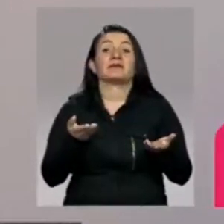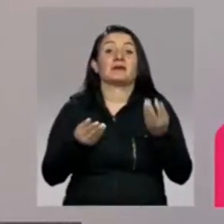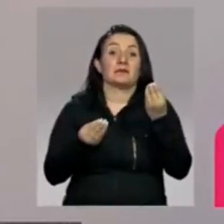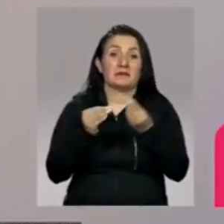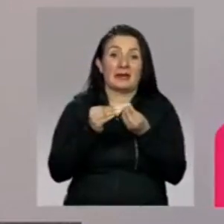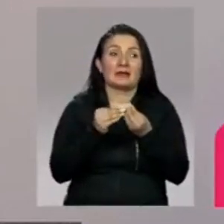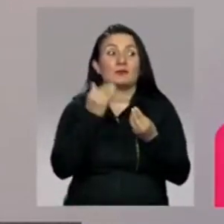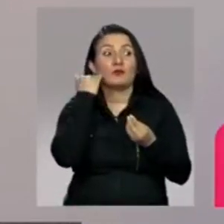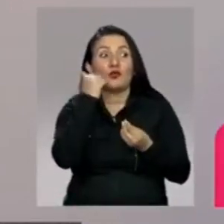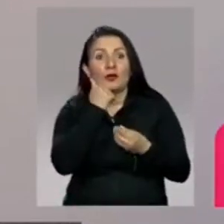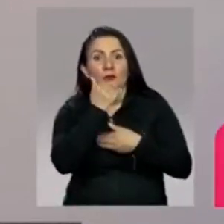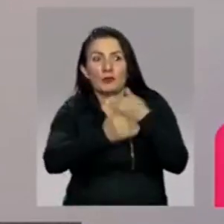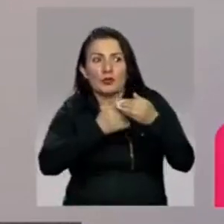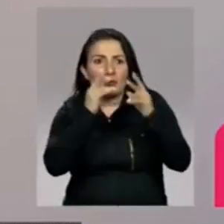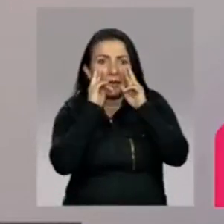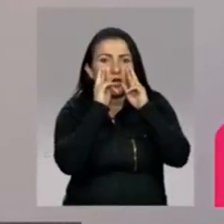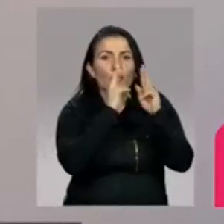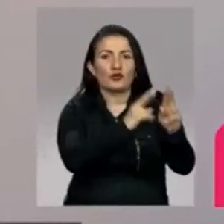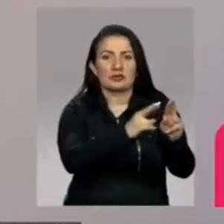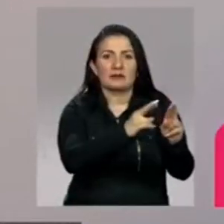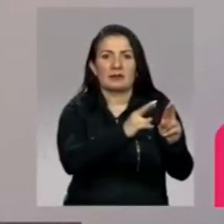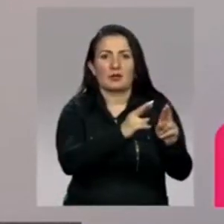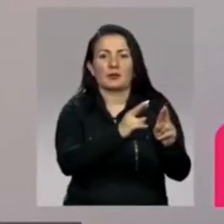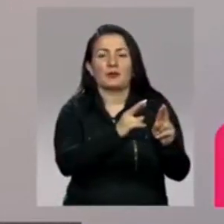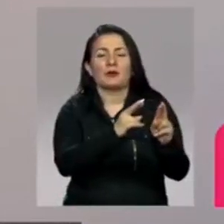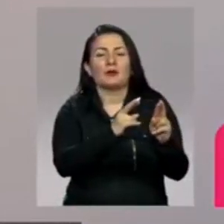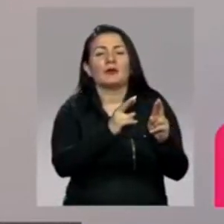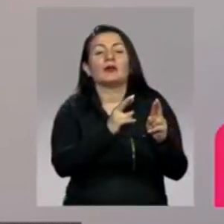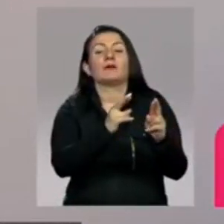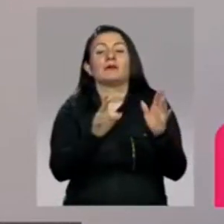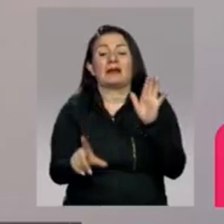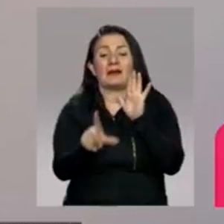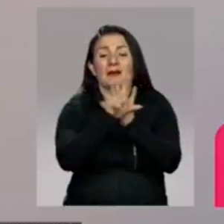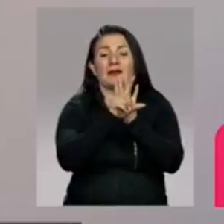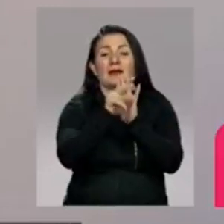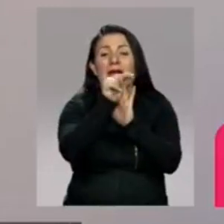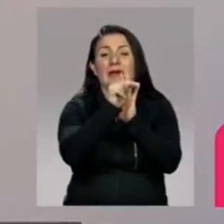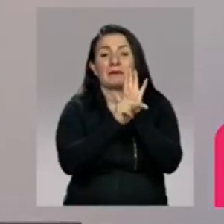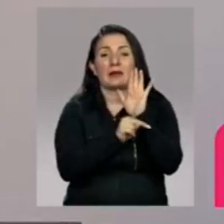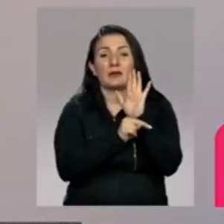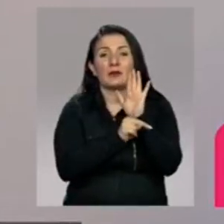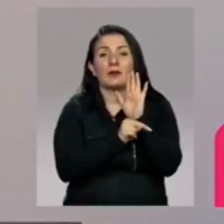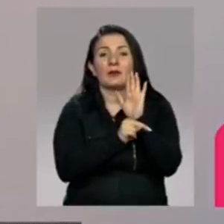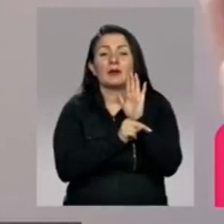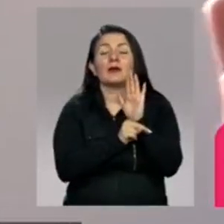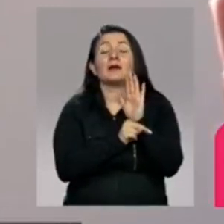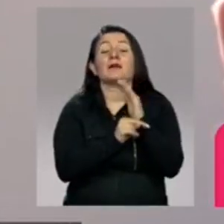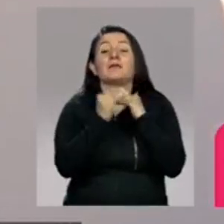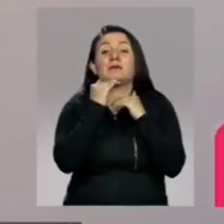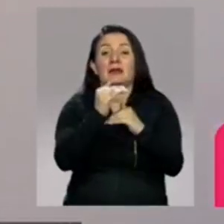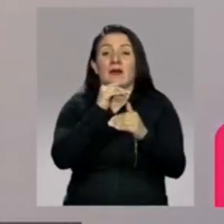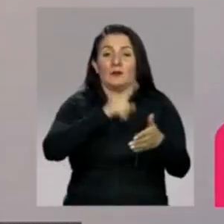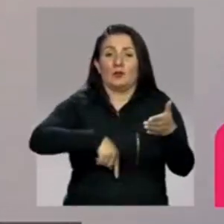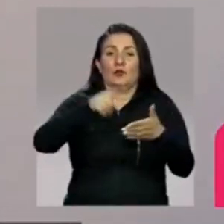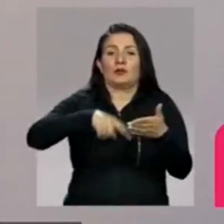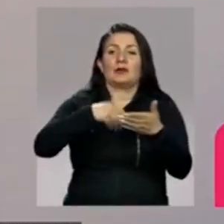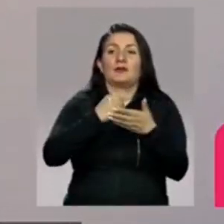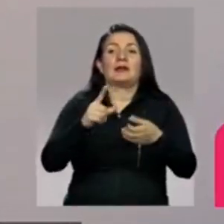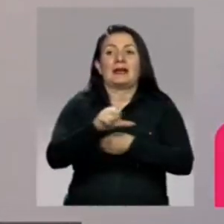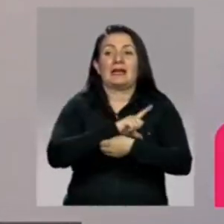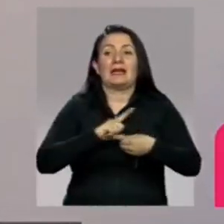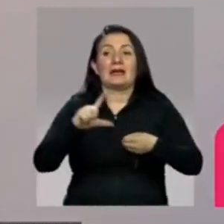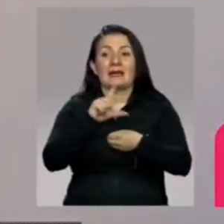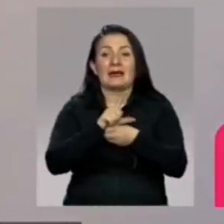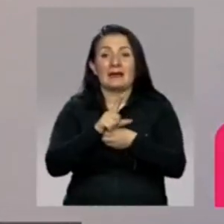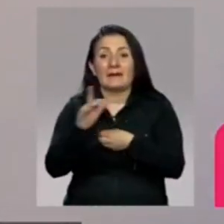y la visibilidad que se le ha dado. Pero aparte de esto, por reglamento, lo mínimo que puede durar un contrato es lo que dura la liga. Entonces,